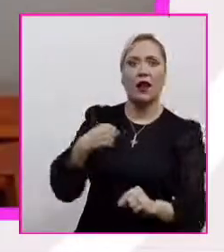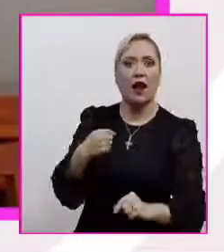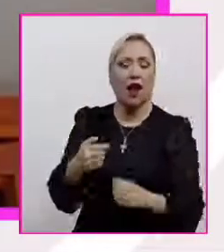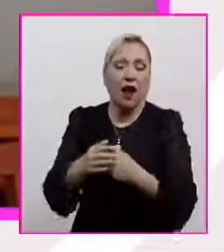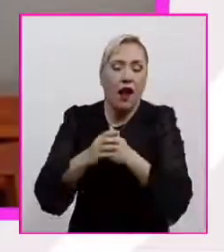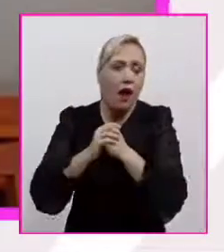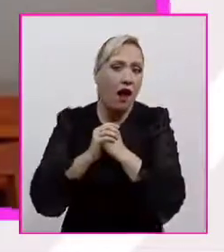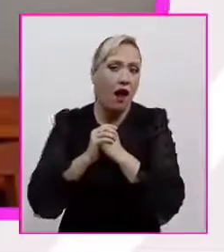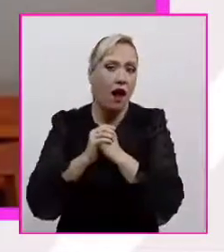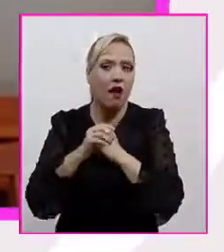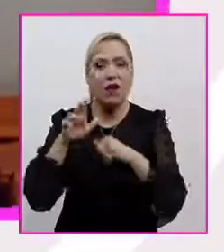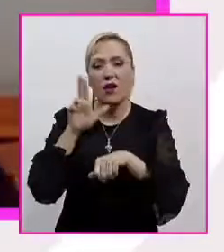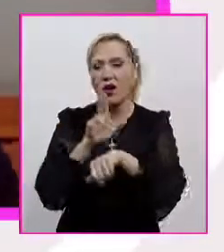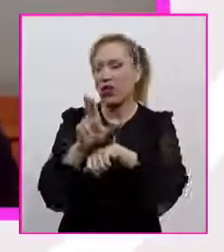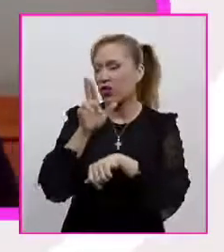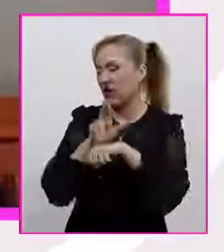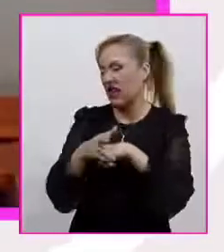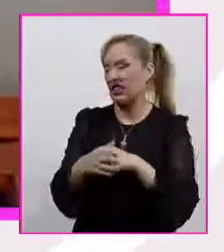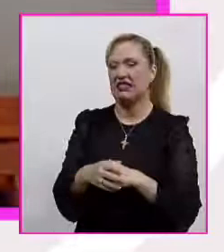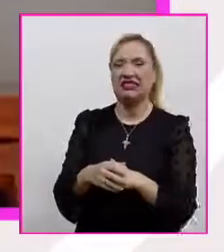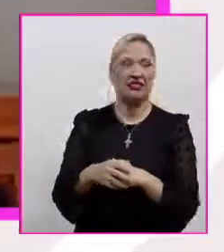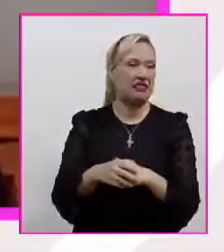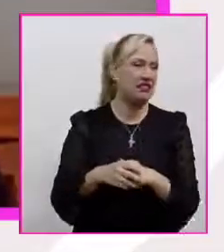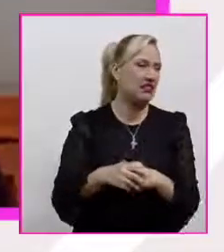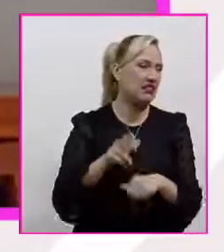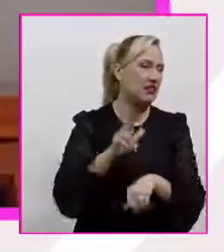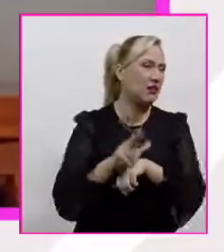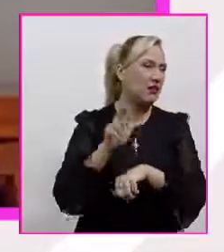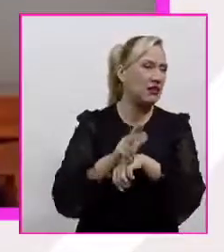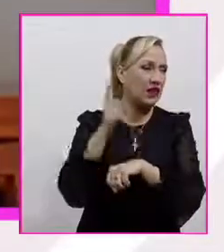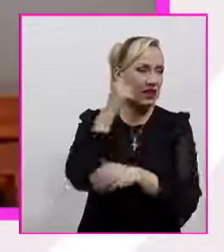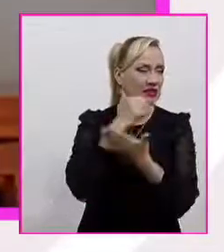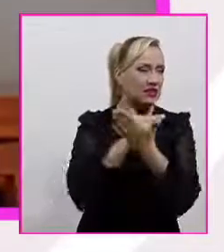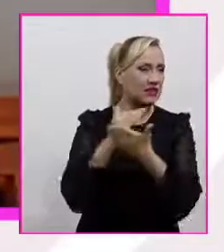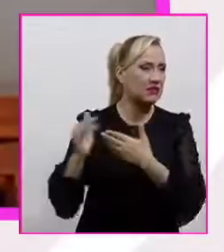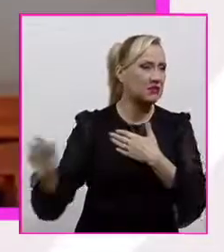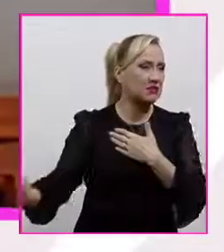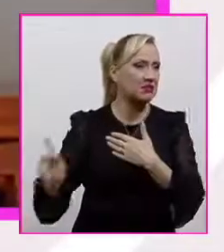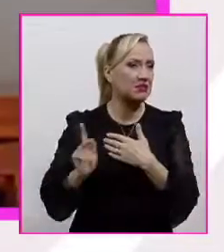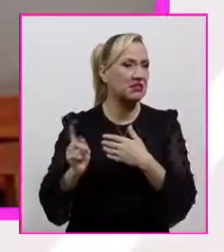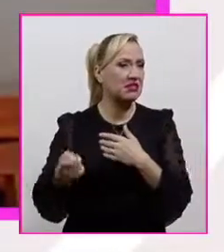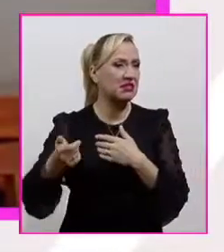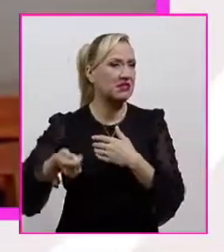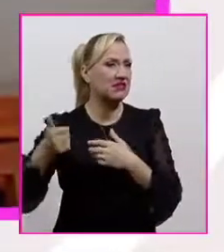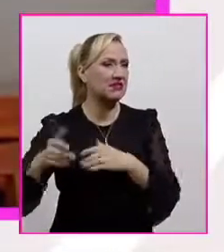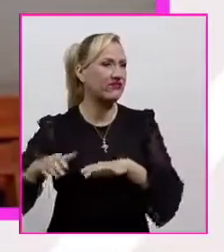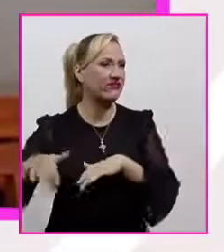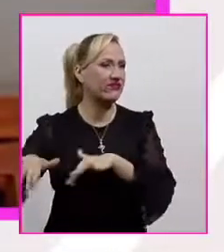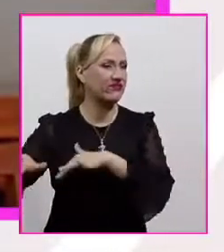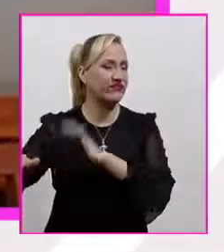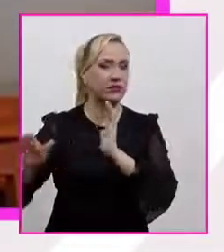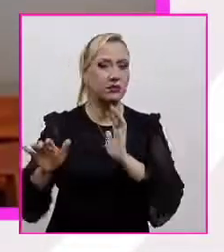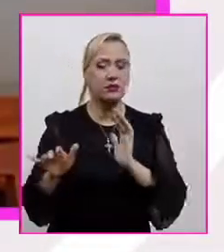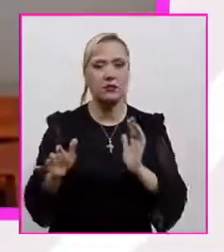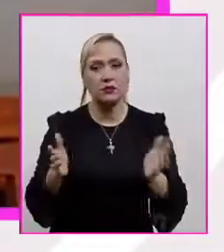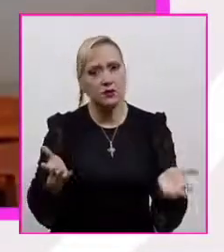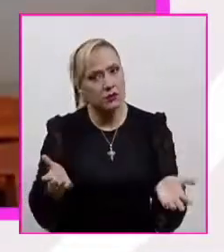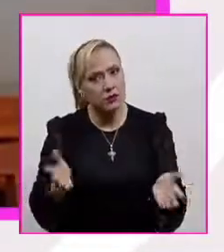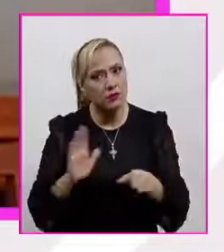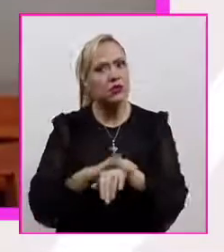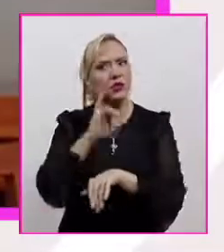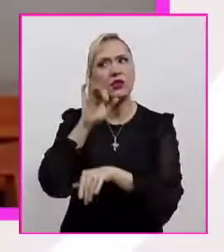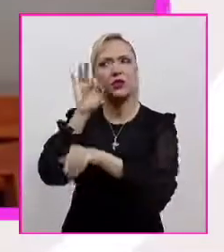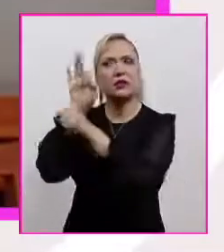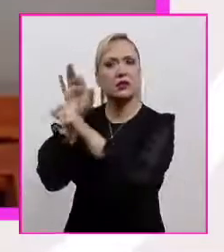las personas hondureñas, ¿no? Y creo que cuando vemos este tipo de necesidades de protección de otros